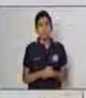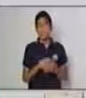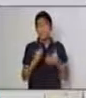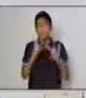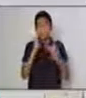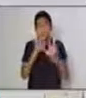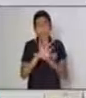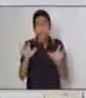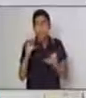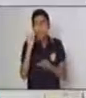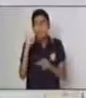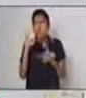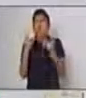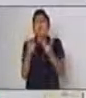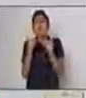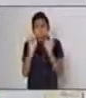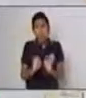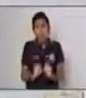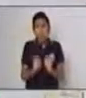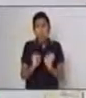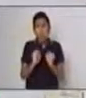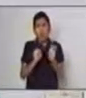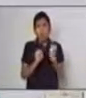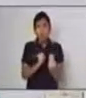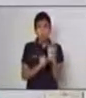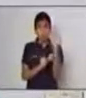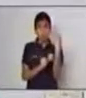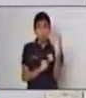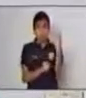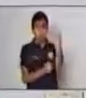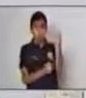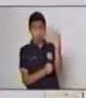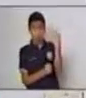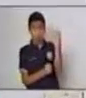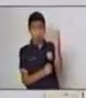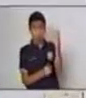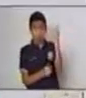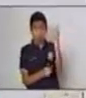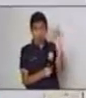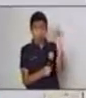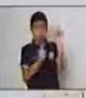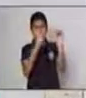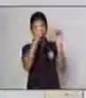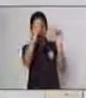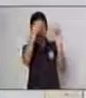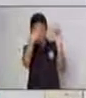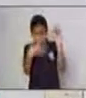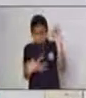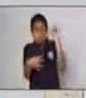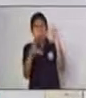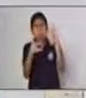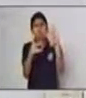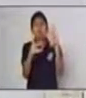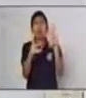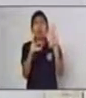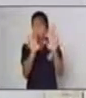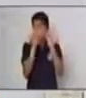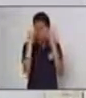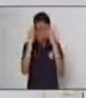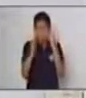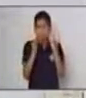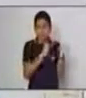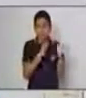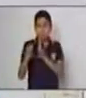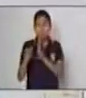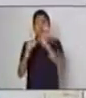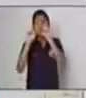que ya vimos cómo descomponer los números en sus factores primos, podemos pasar a